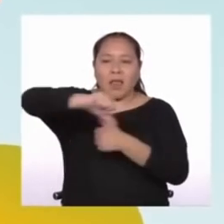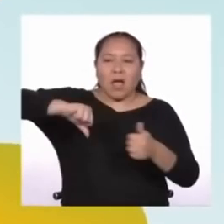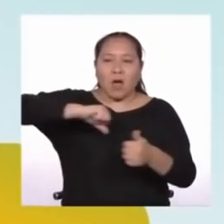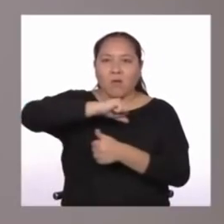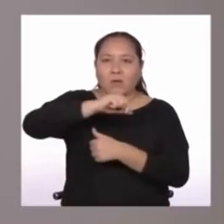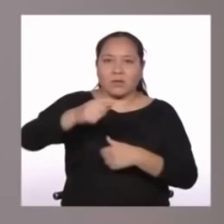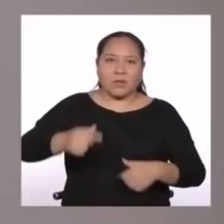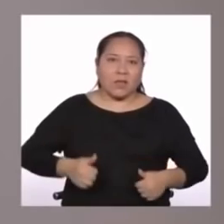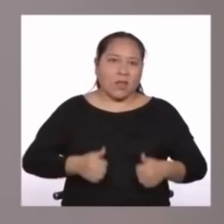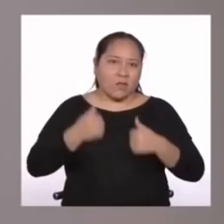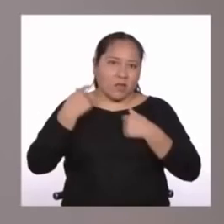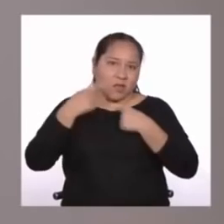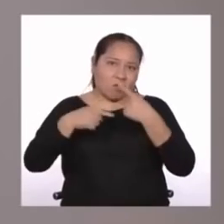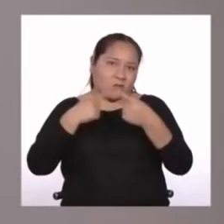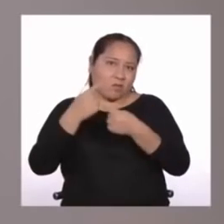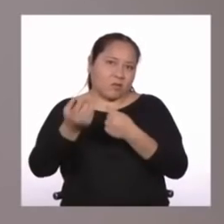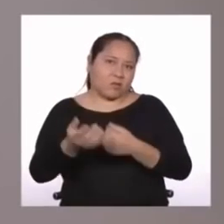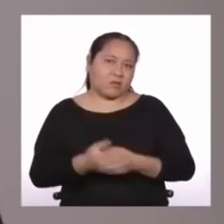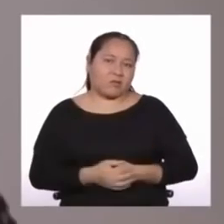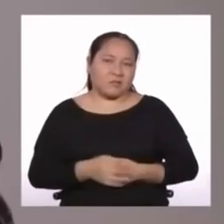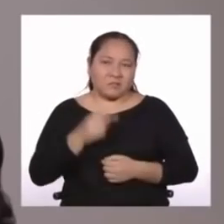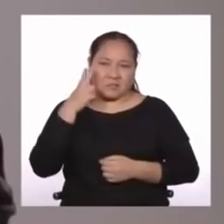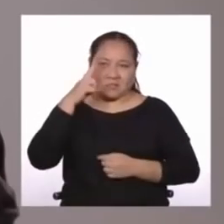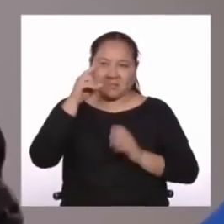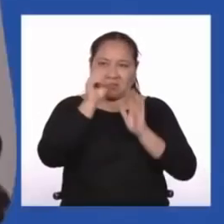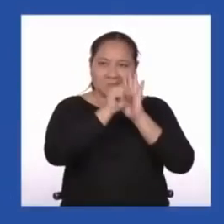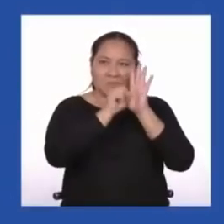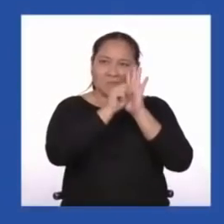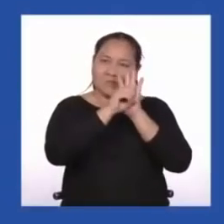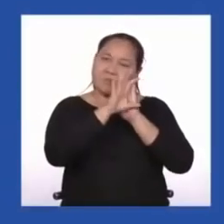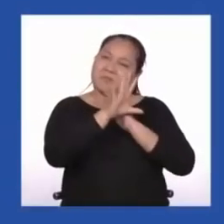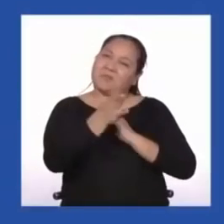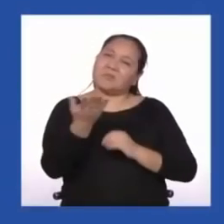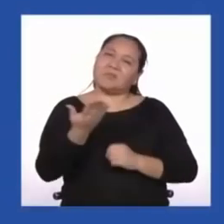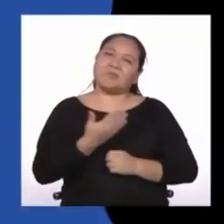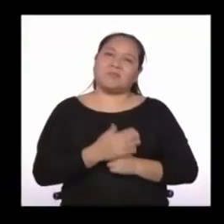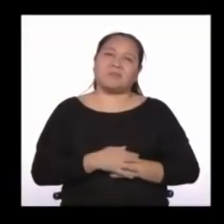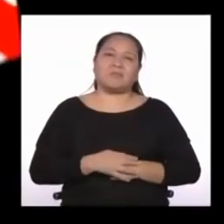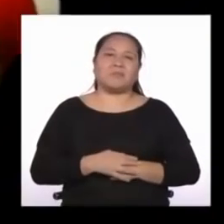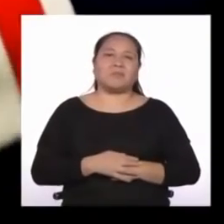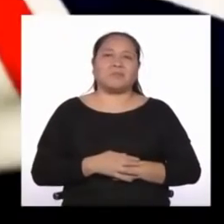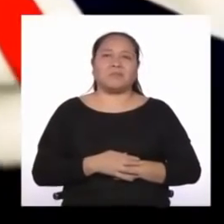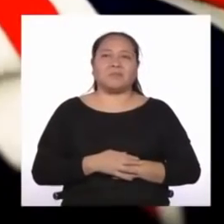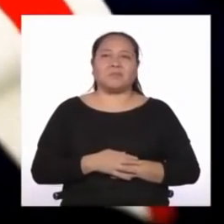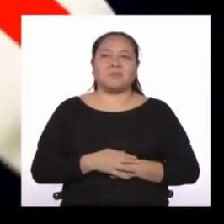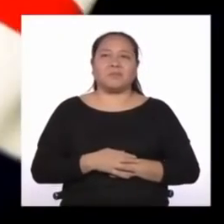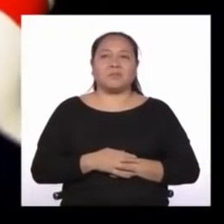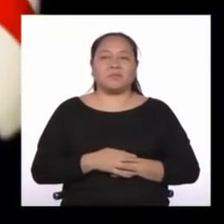cotidiana. Vamos con el video.